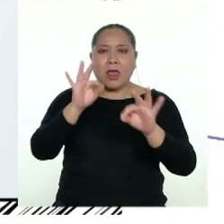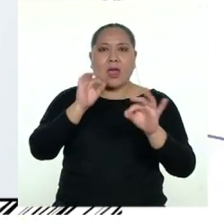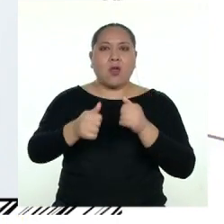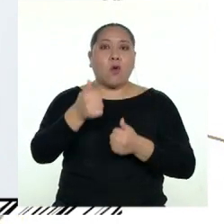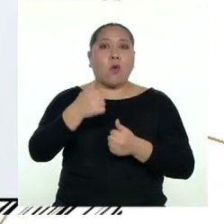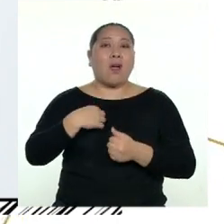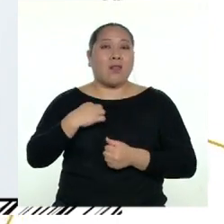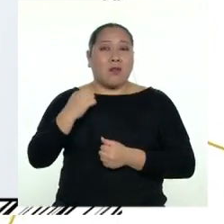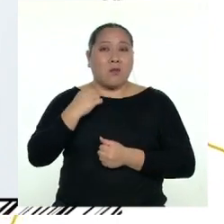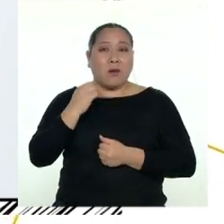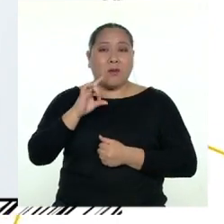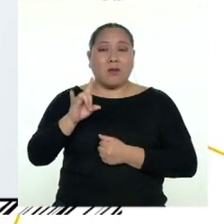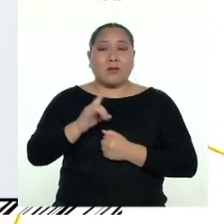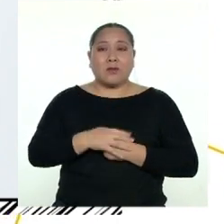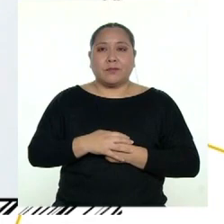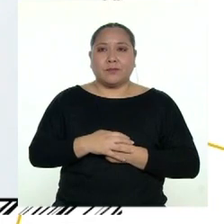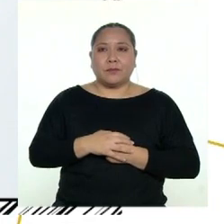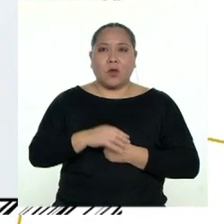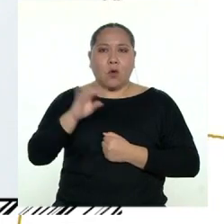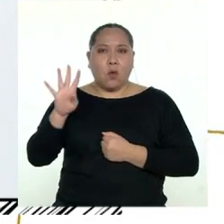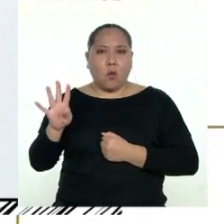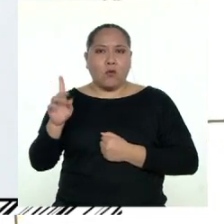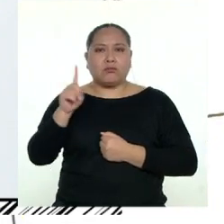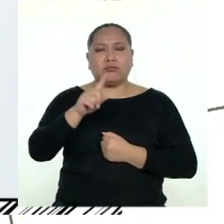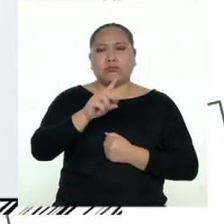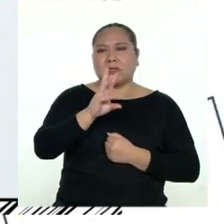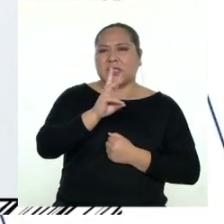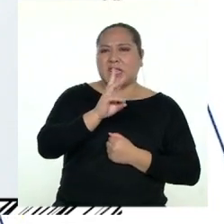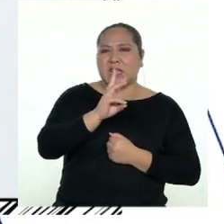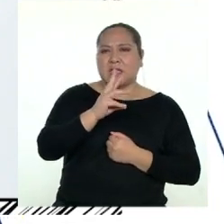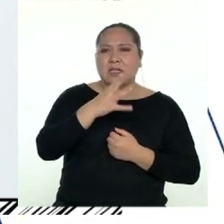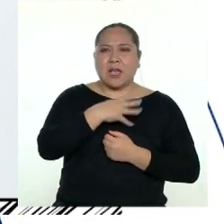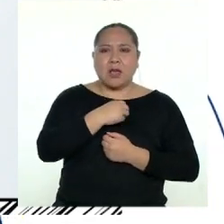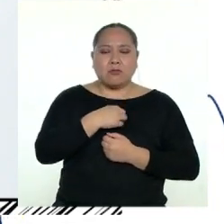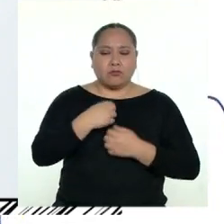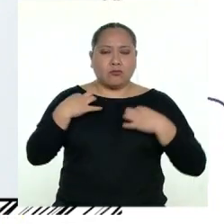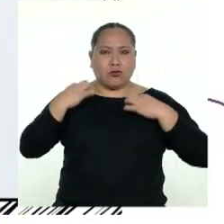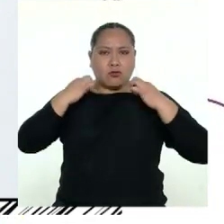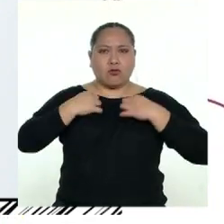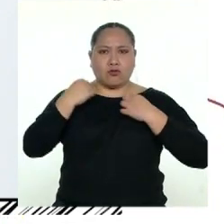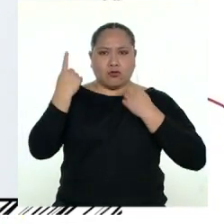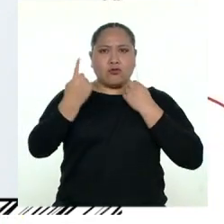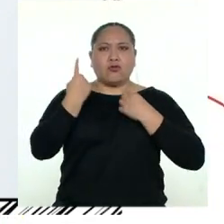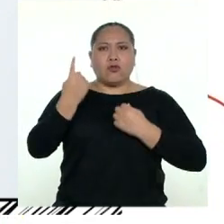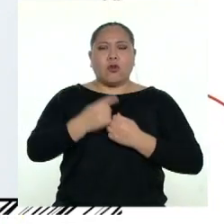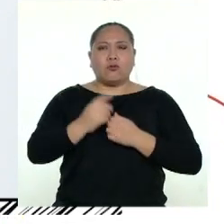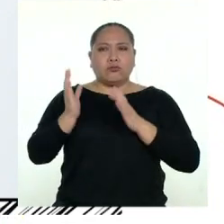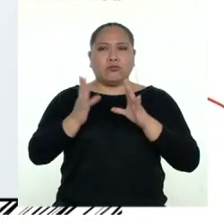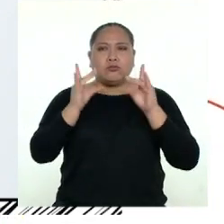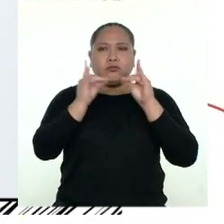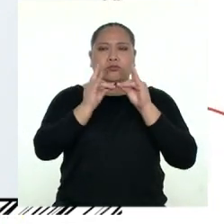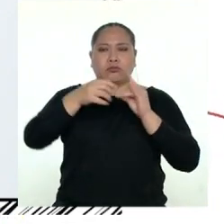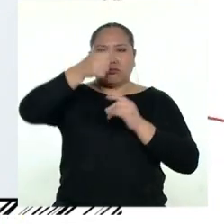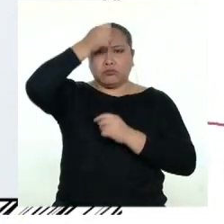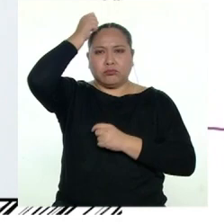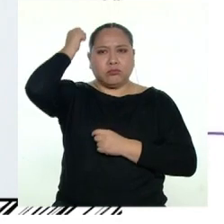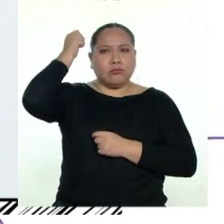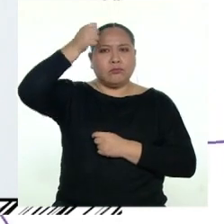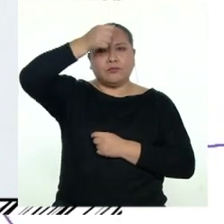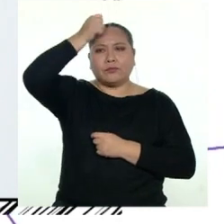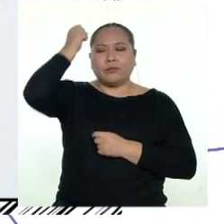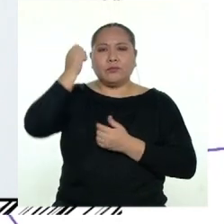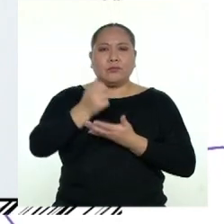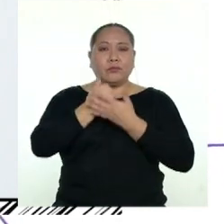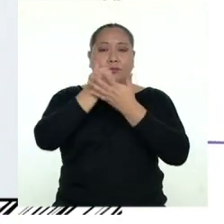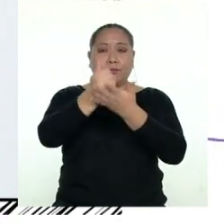usarán, etc. Entre los 4 y 6 años pueden vestirse solos, ordenar su cama, peinarse, ayudar a poner